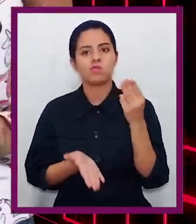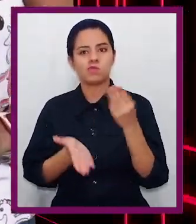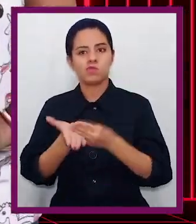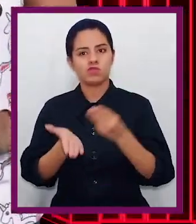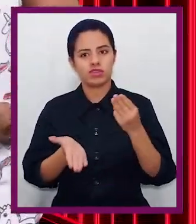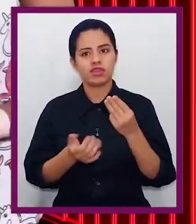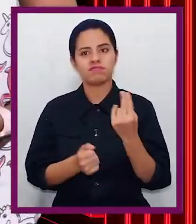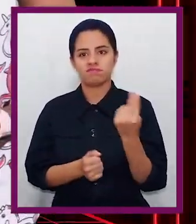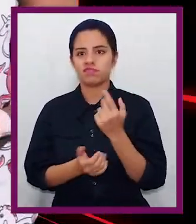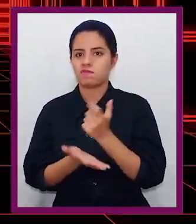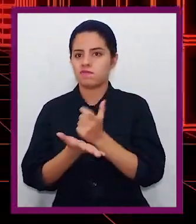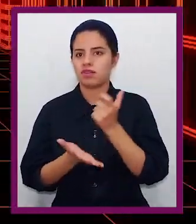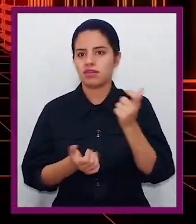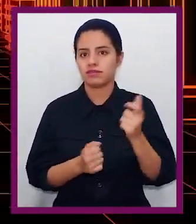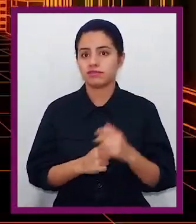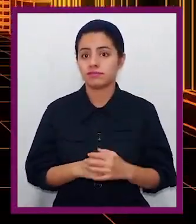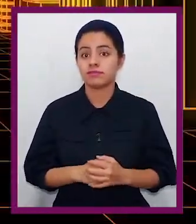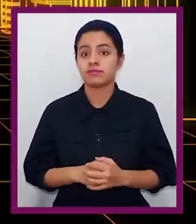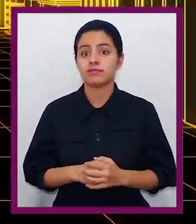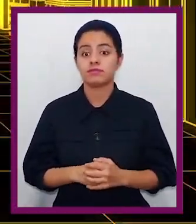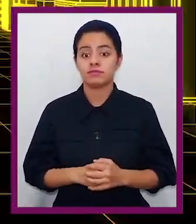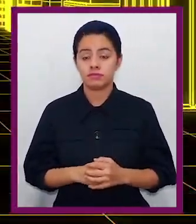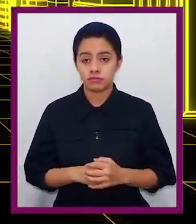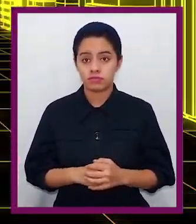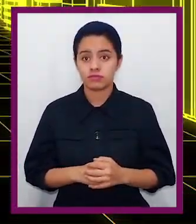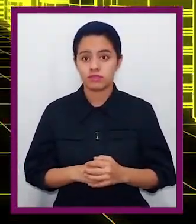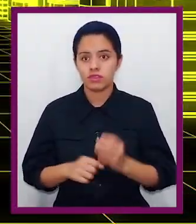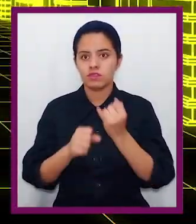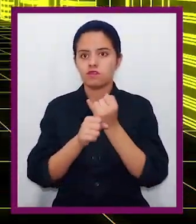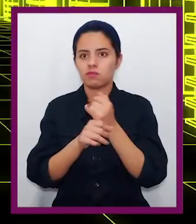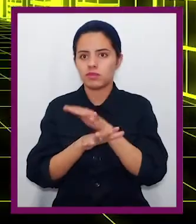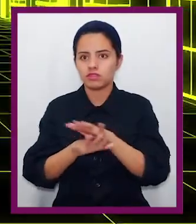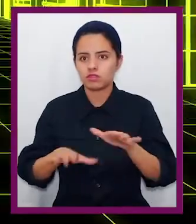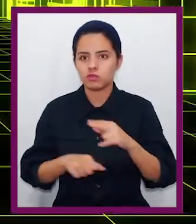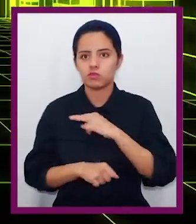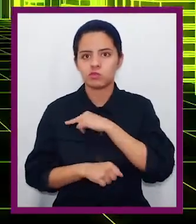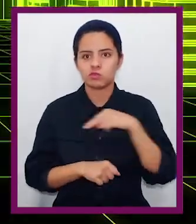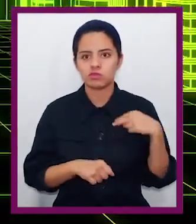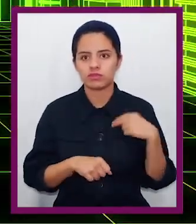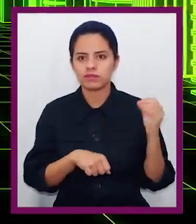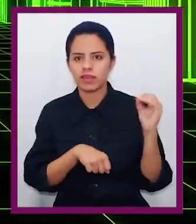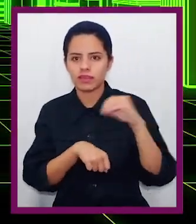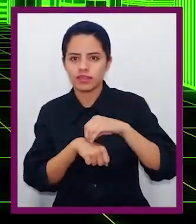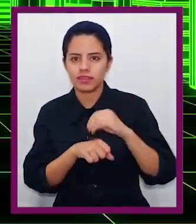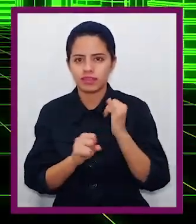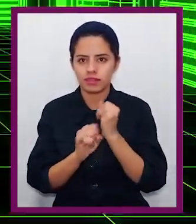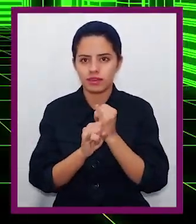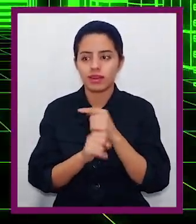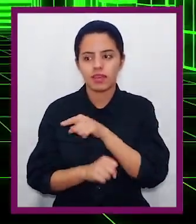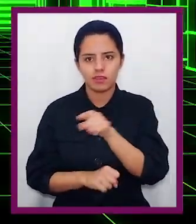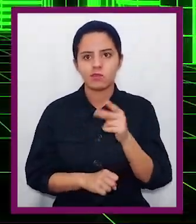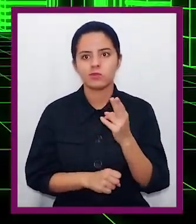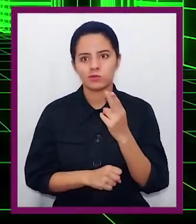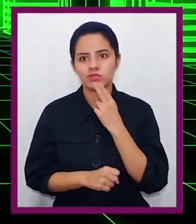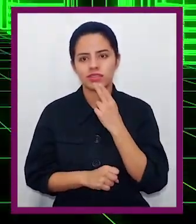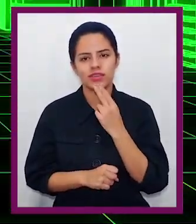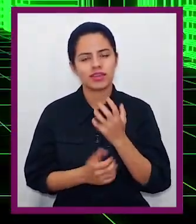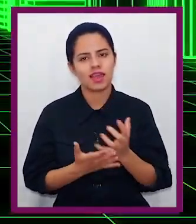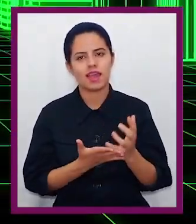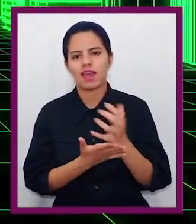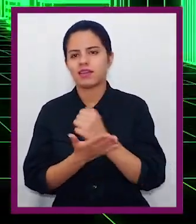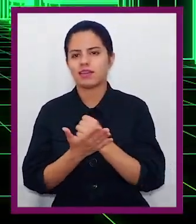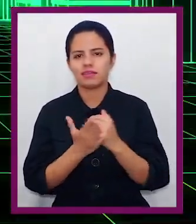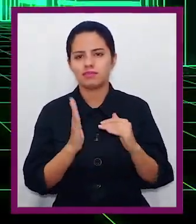social por estas acciones. ¡Qué cuates, oye! O sea que la información que nosotros mismos ponemos en las redes sociales, ellos las usan,